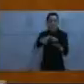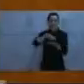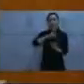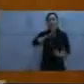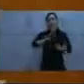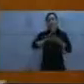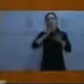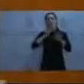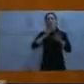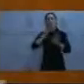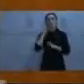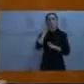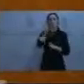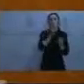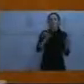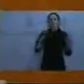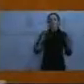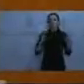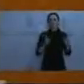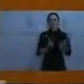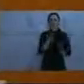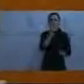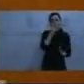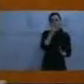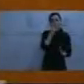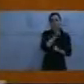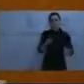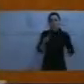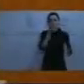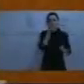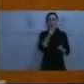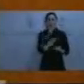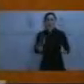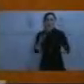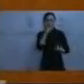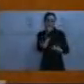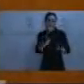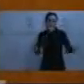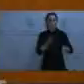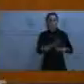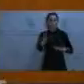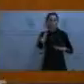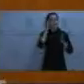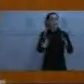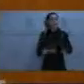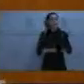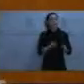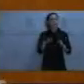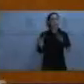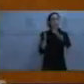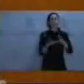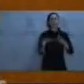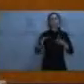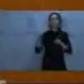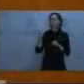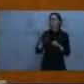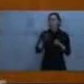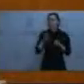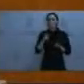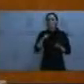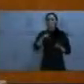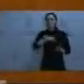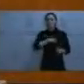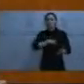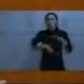años. Dos cada año, consejera. Y las cifras lo dicen todo. Y acabo, presidente. Y, bueno, lo que dice todo es la